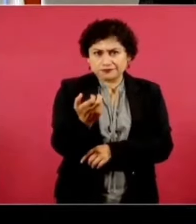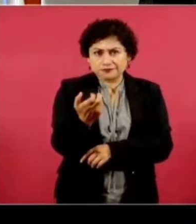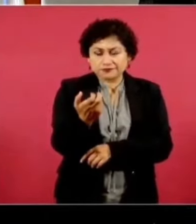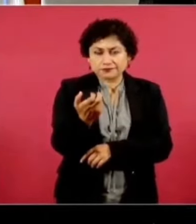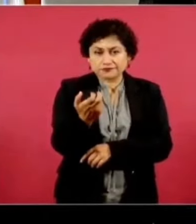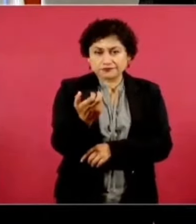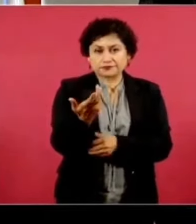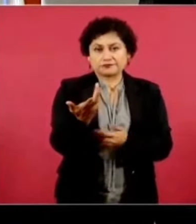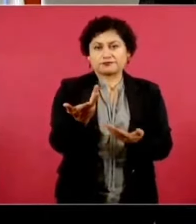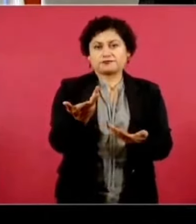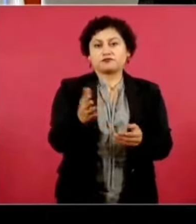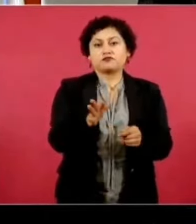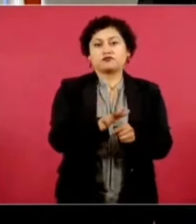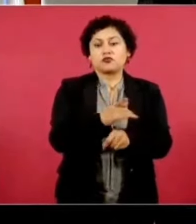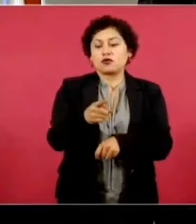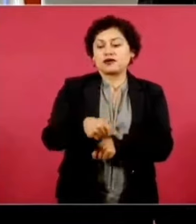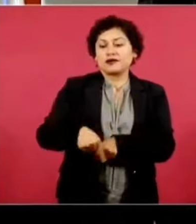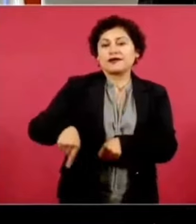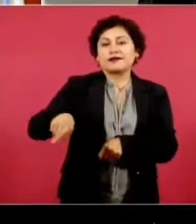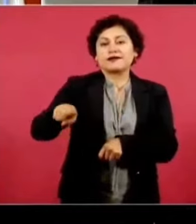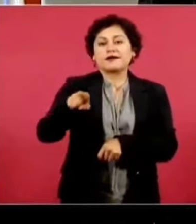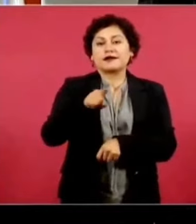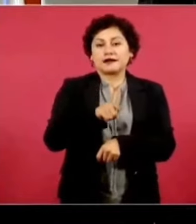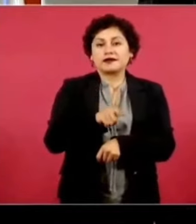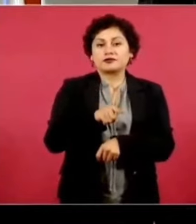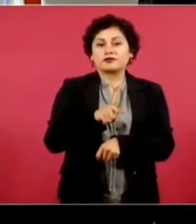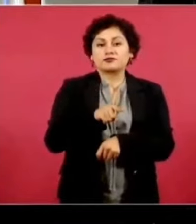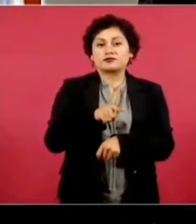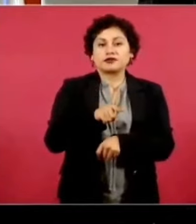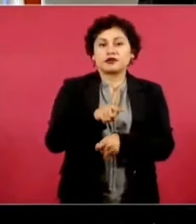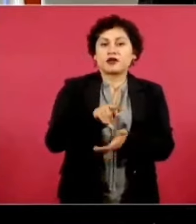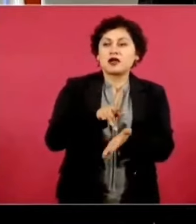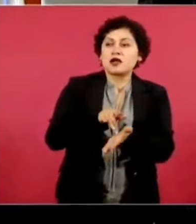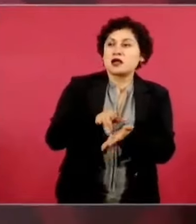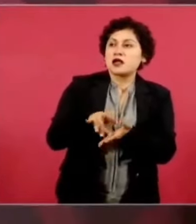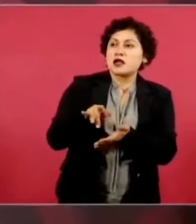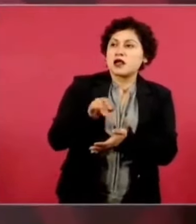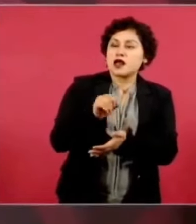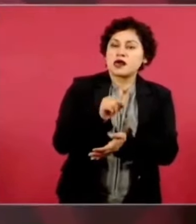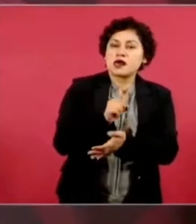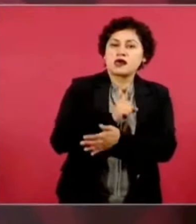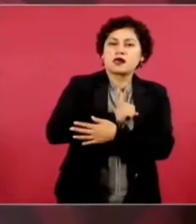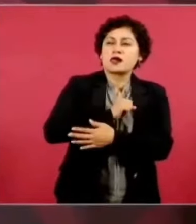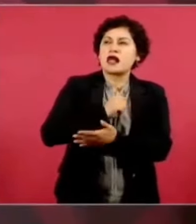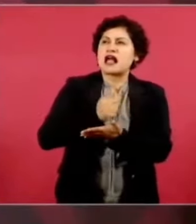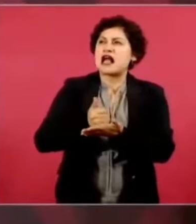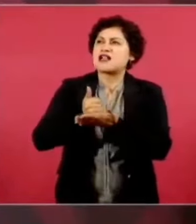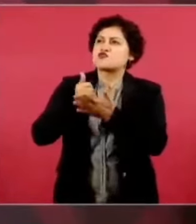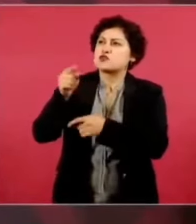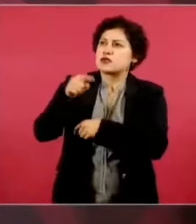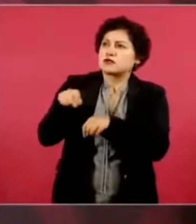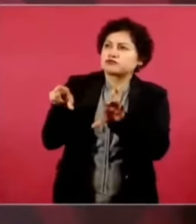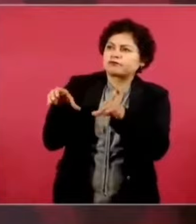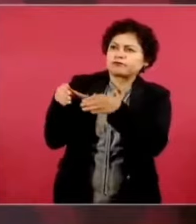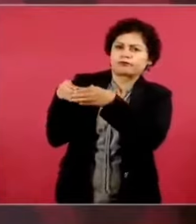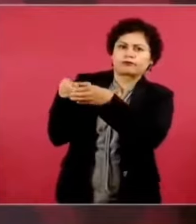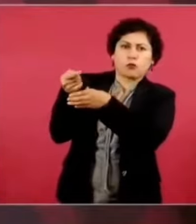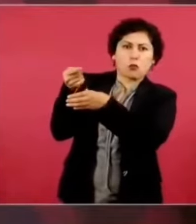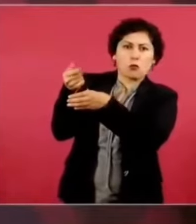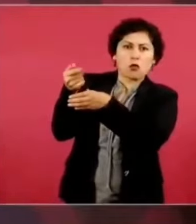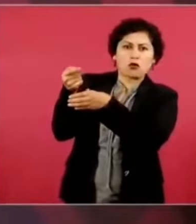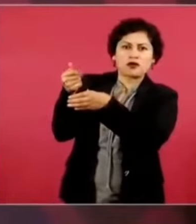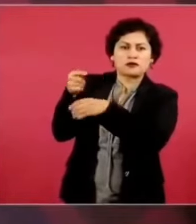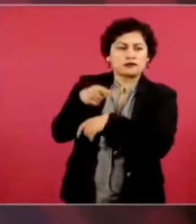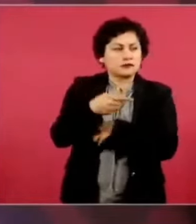no del pueblo, sino de una minoría. Si eso es lo que molesta, ¿quién